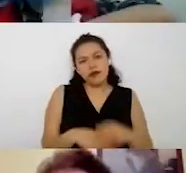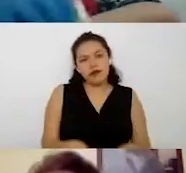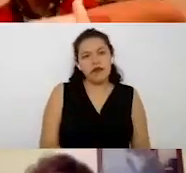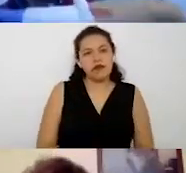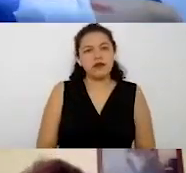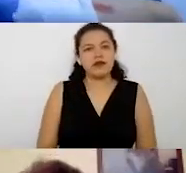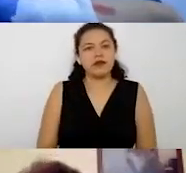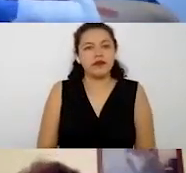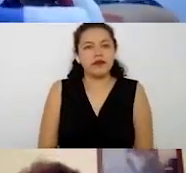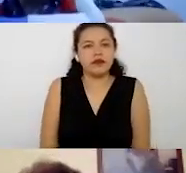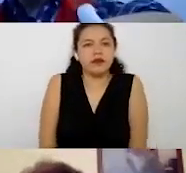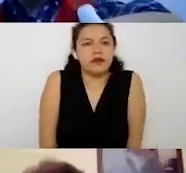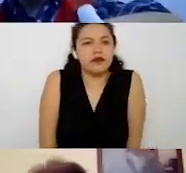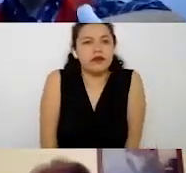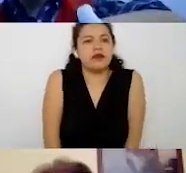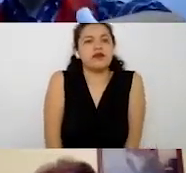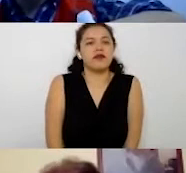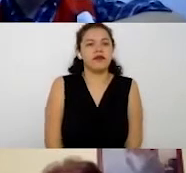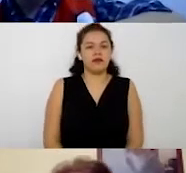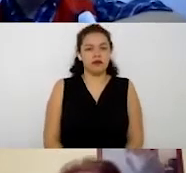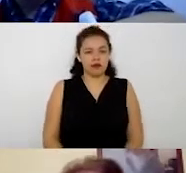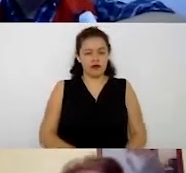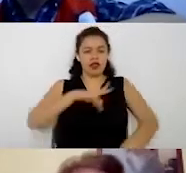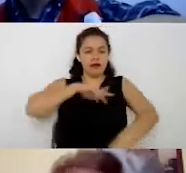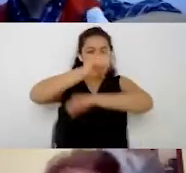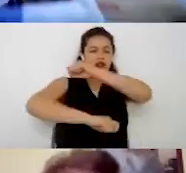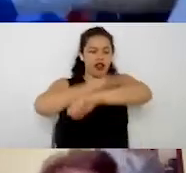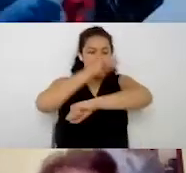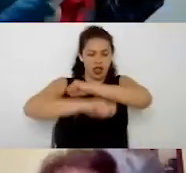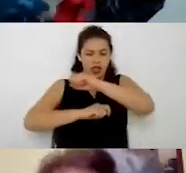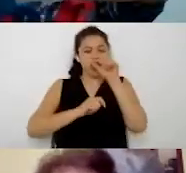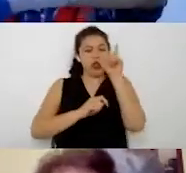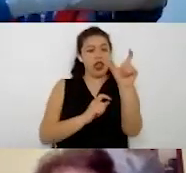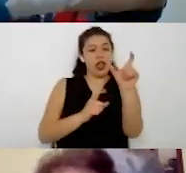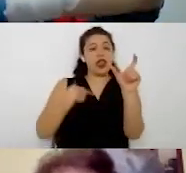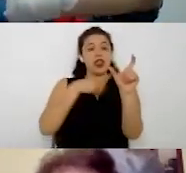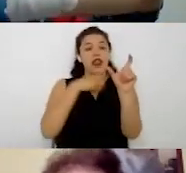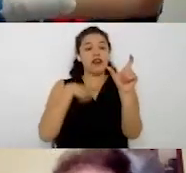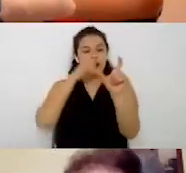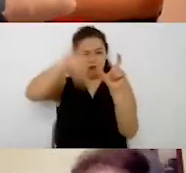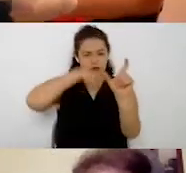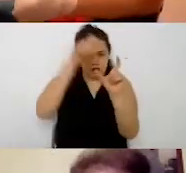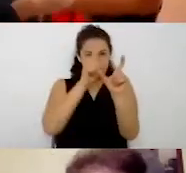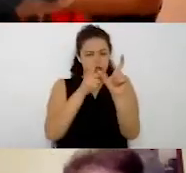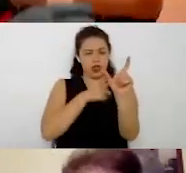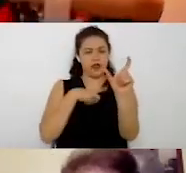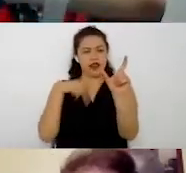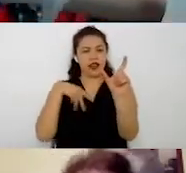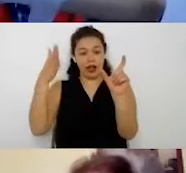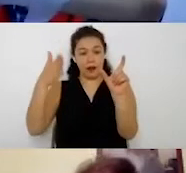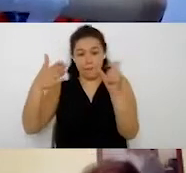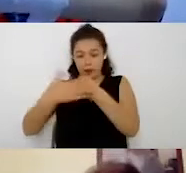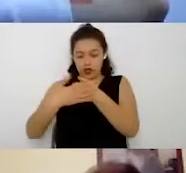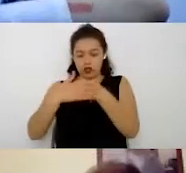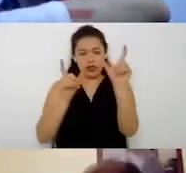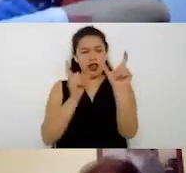que mi vuelta siguiente cubra 2/3 partes de mi vuelta anterior. ¿De acuerdo? Y